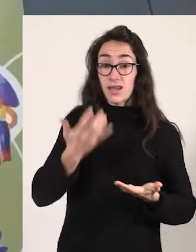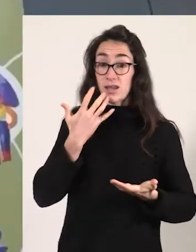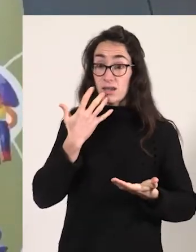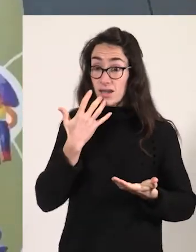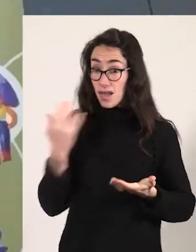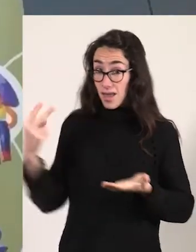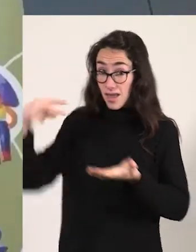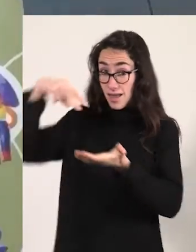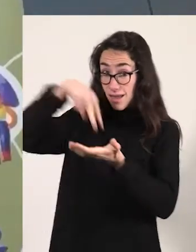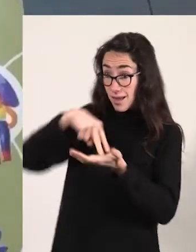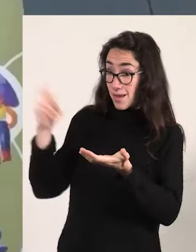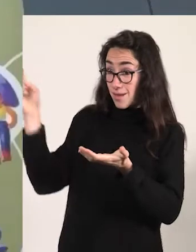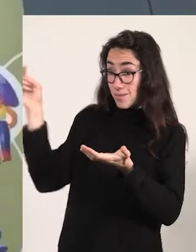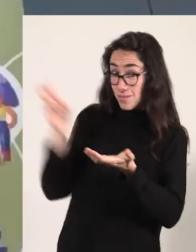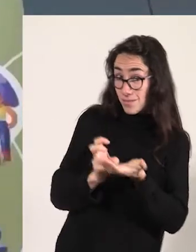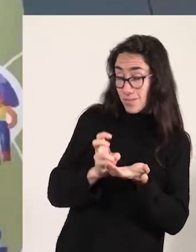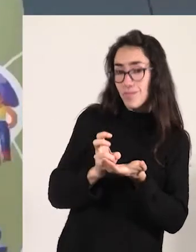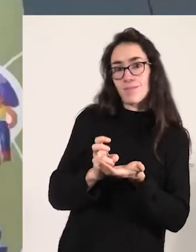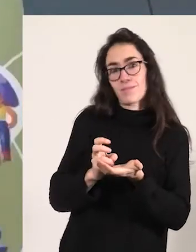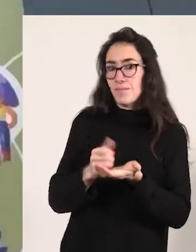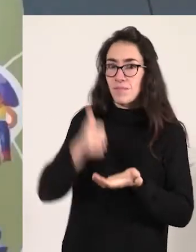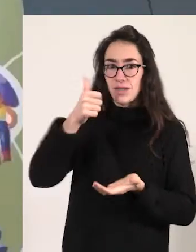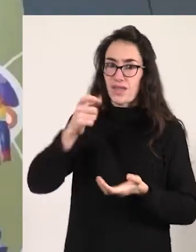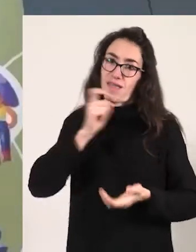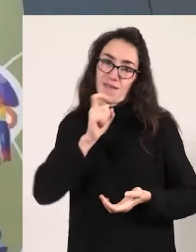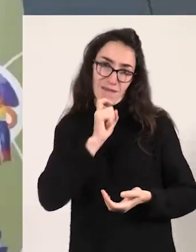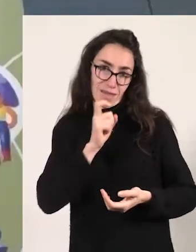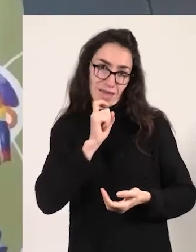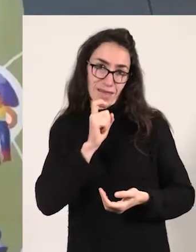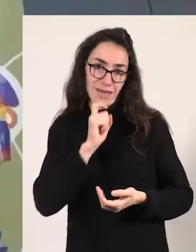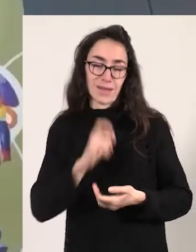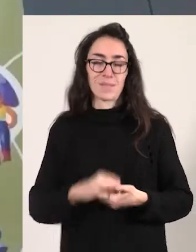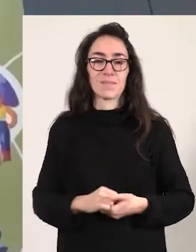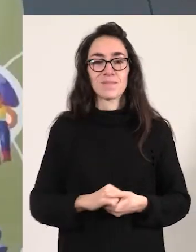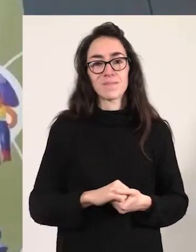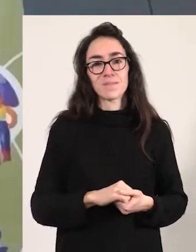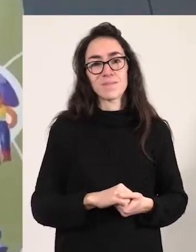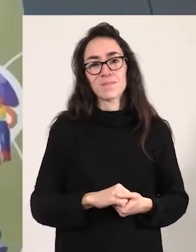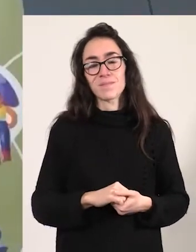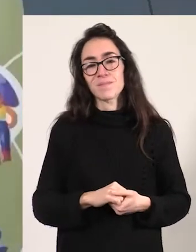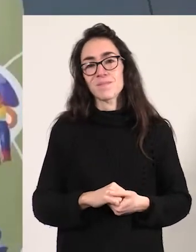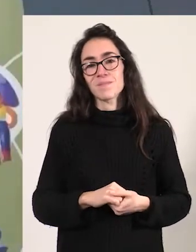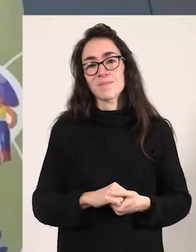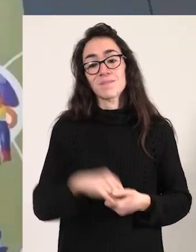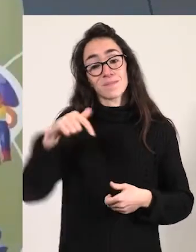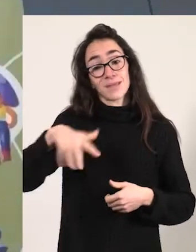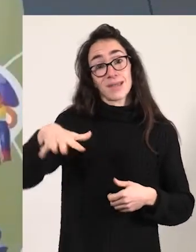expertas que tendrían más complicado viajar hasta nuestro pueblo si tuvieran que participar de manera presencial.